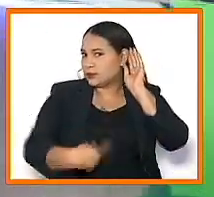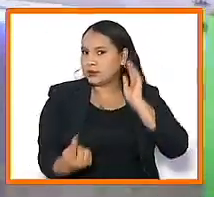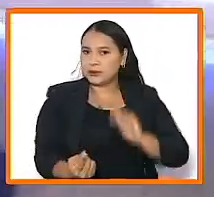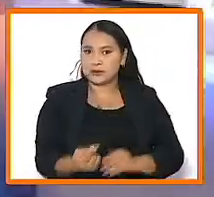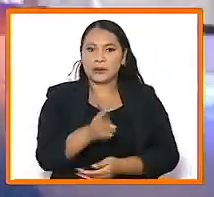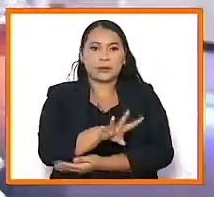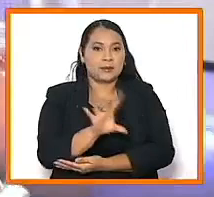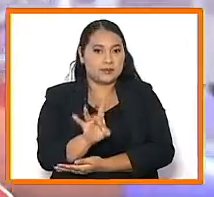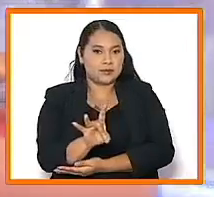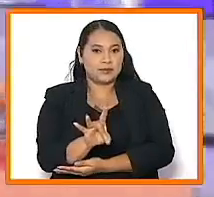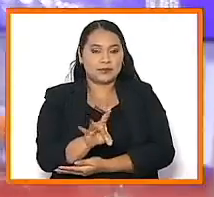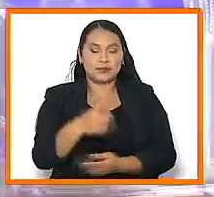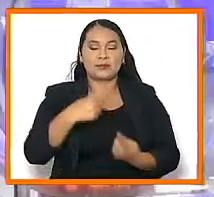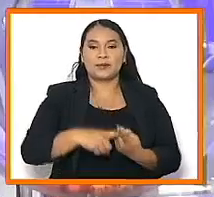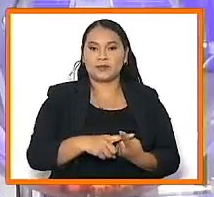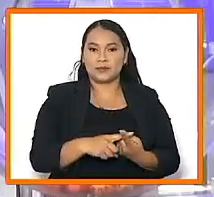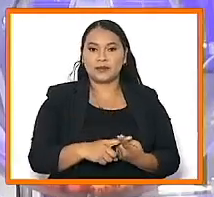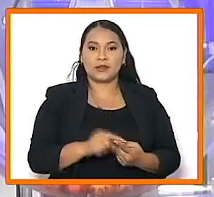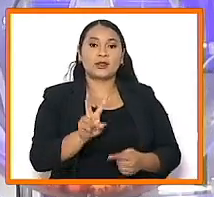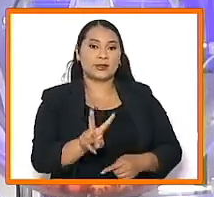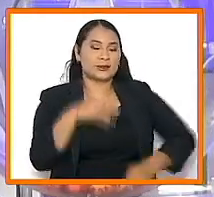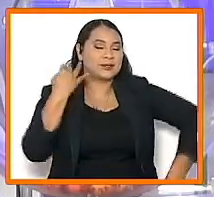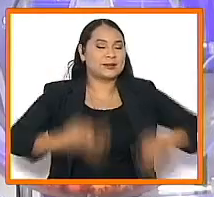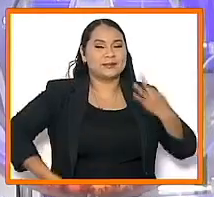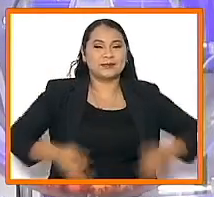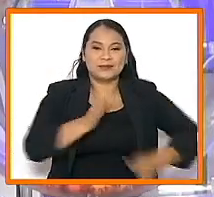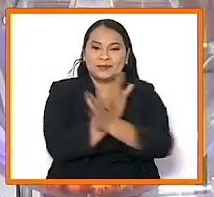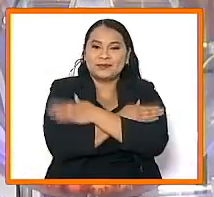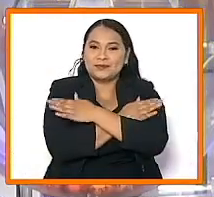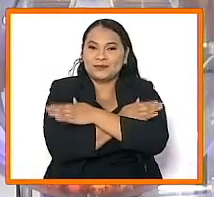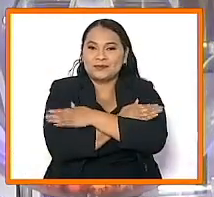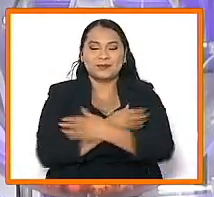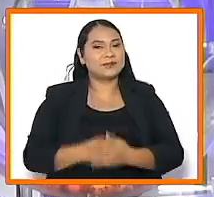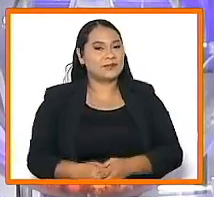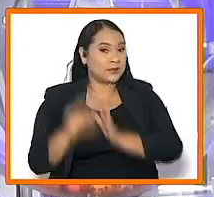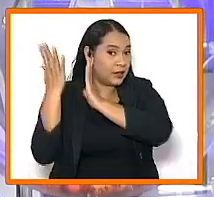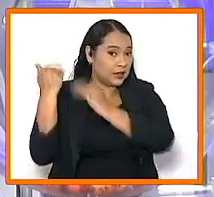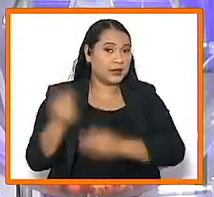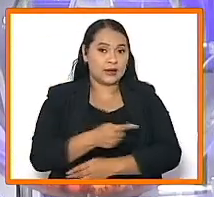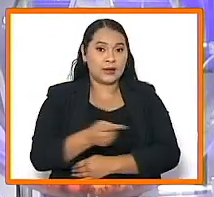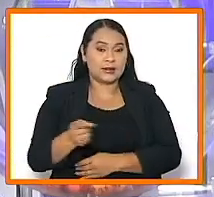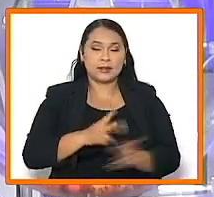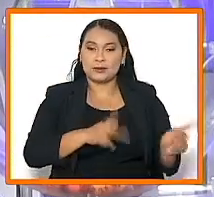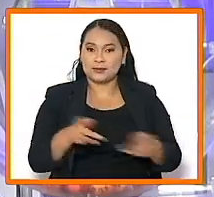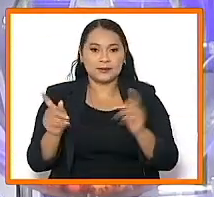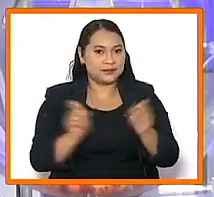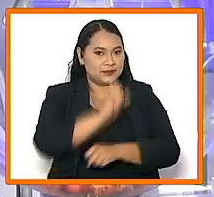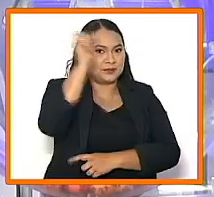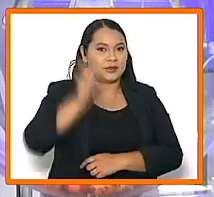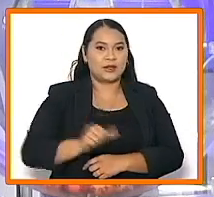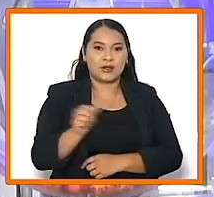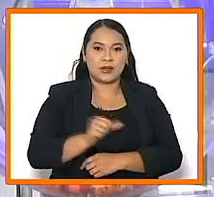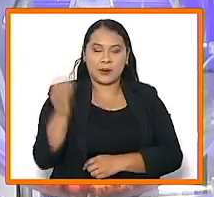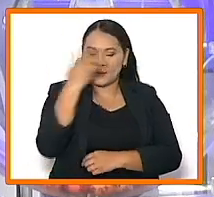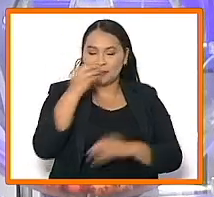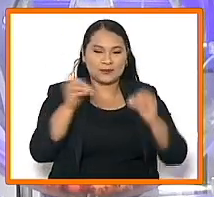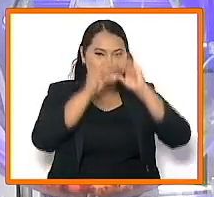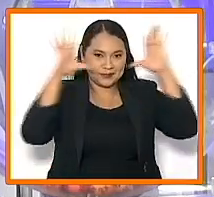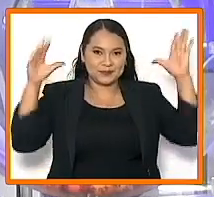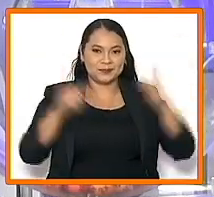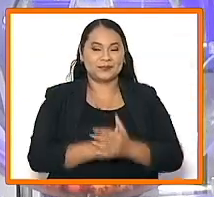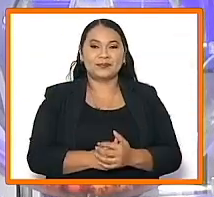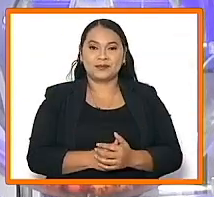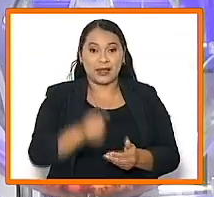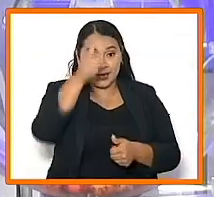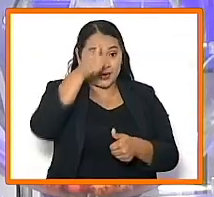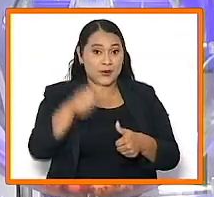1, 48 más 2. Muchas felicidades. Esperamos que seas parte de nuestros afortunados ganadores para esta hermosa mañana de jueves.